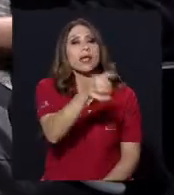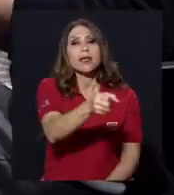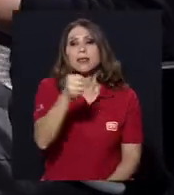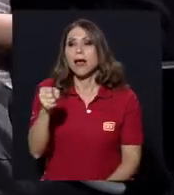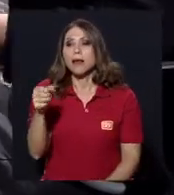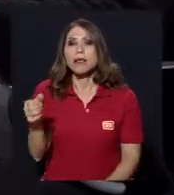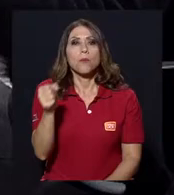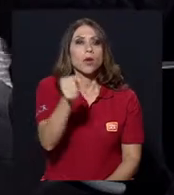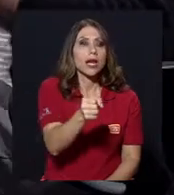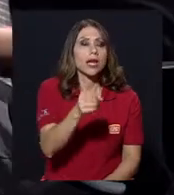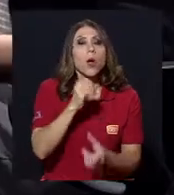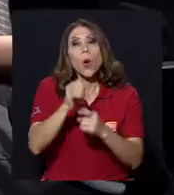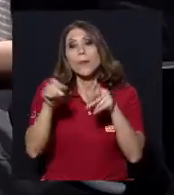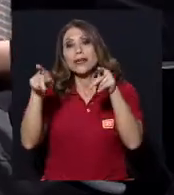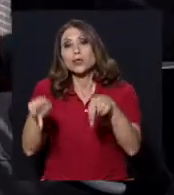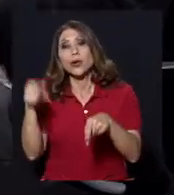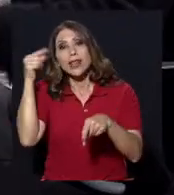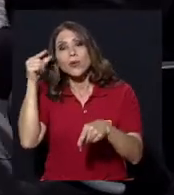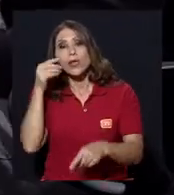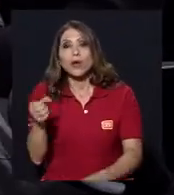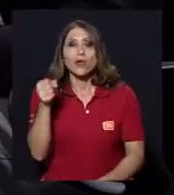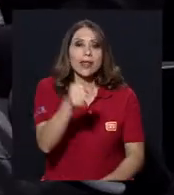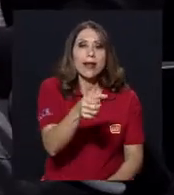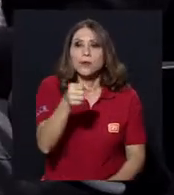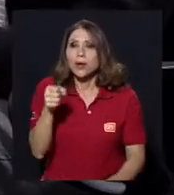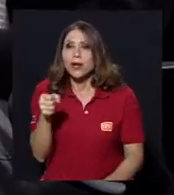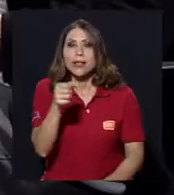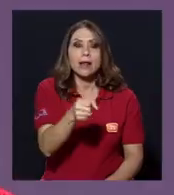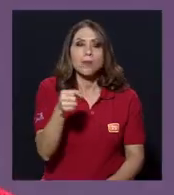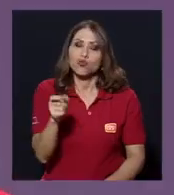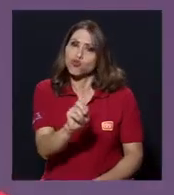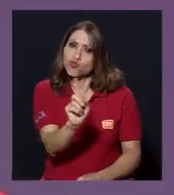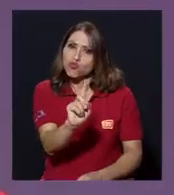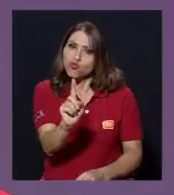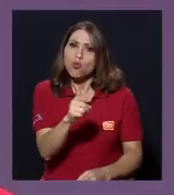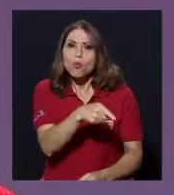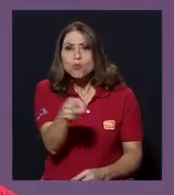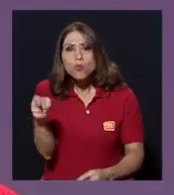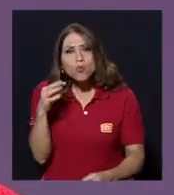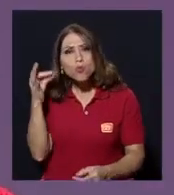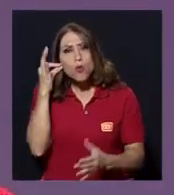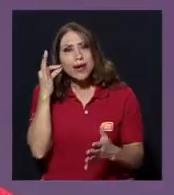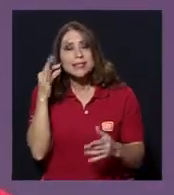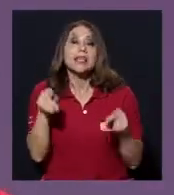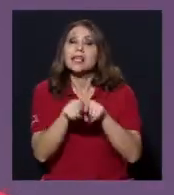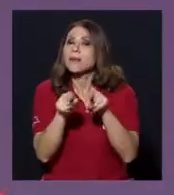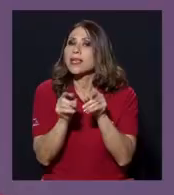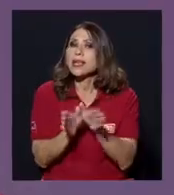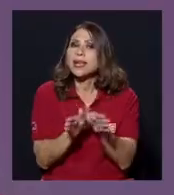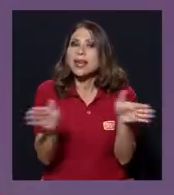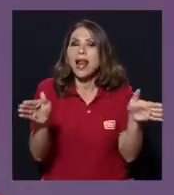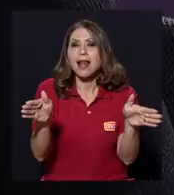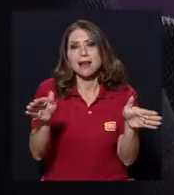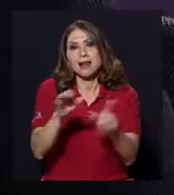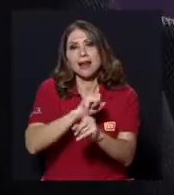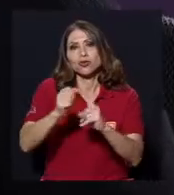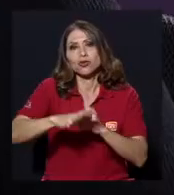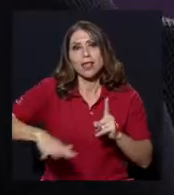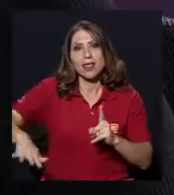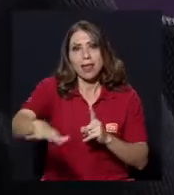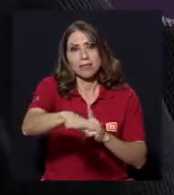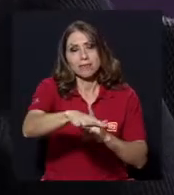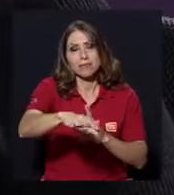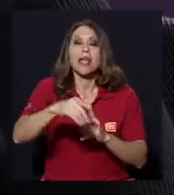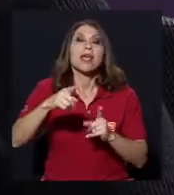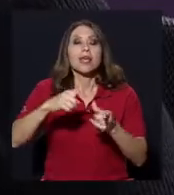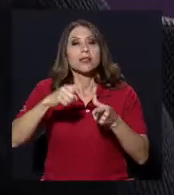sí, sino que las mujeres y en general la sociedad, porque si las mujeres estamos mejor, la sociedad en general va a estar mejor, necesitábamos un